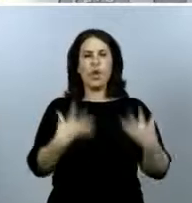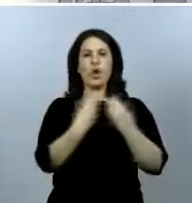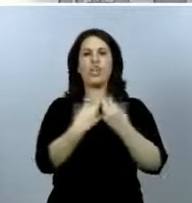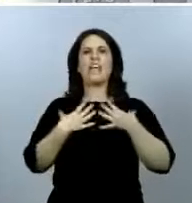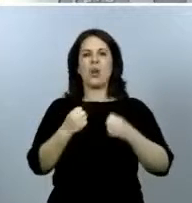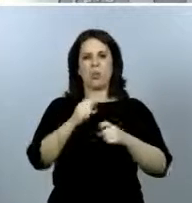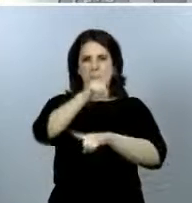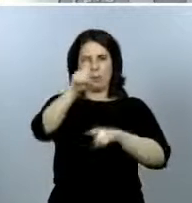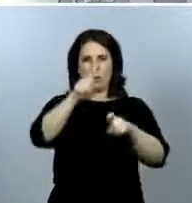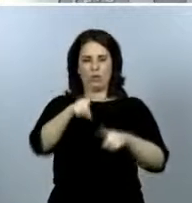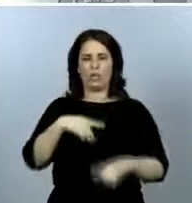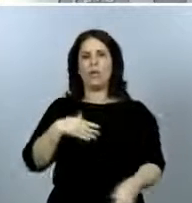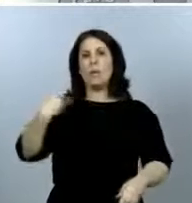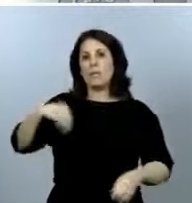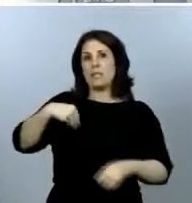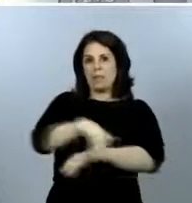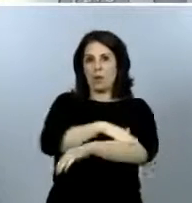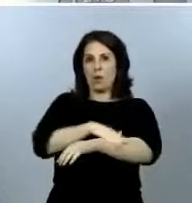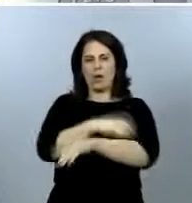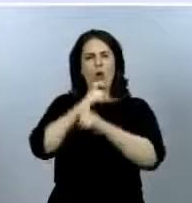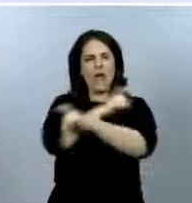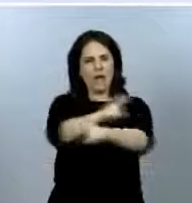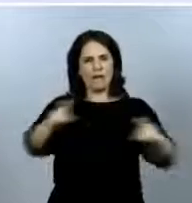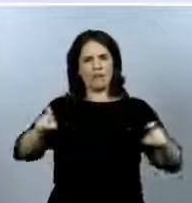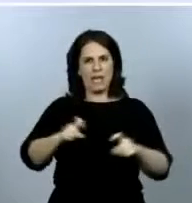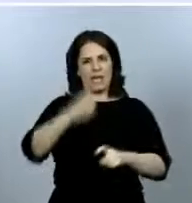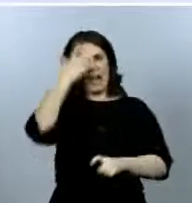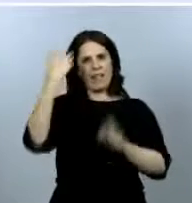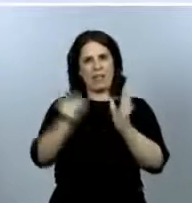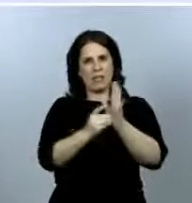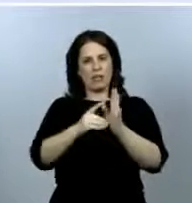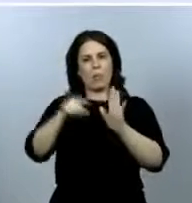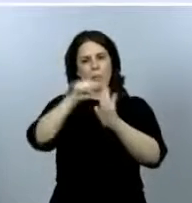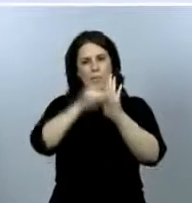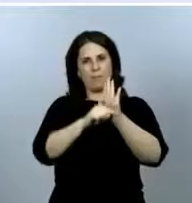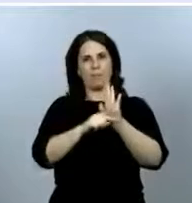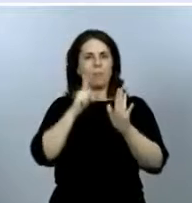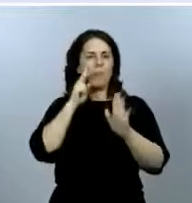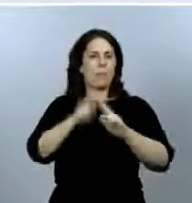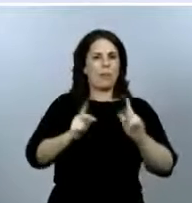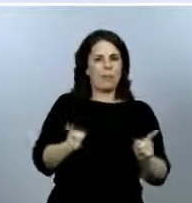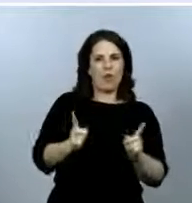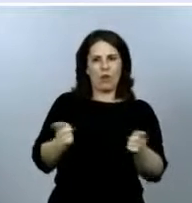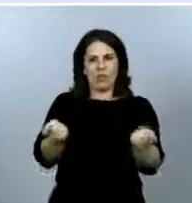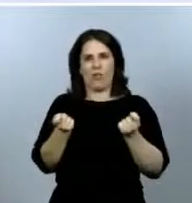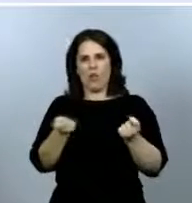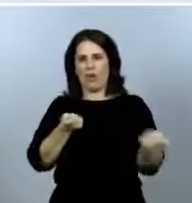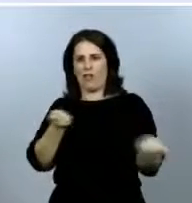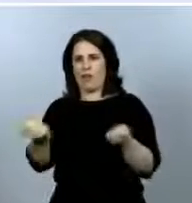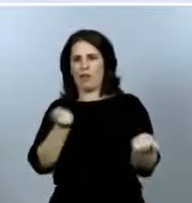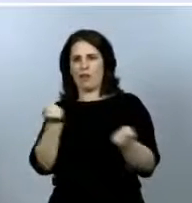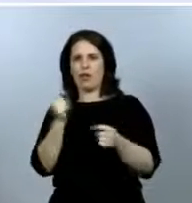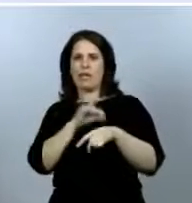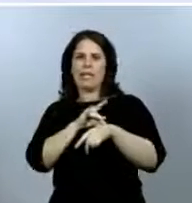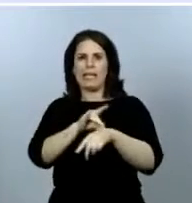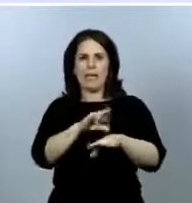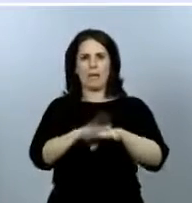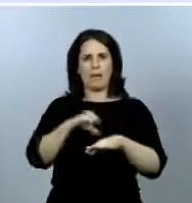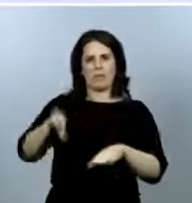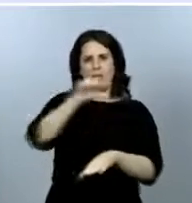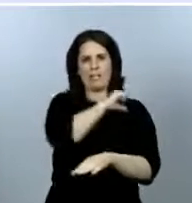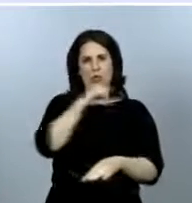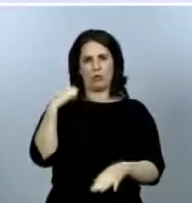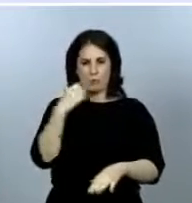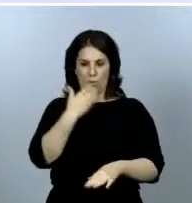un real decreto con las medidas de prevención contención y coordinación que guiarán a las comunidades autónomas cuando acabe el estado de alarma